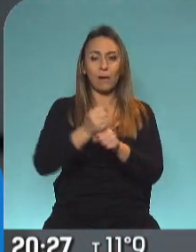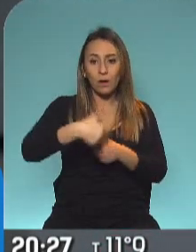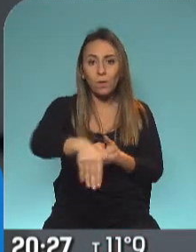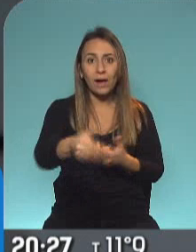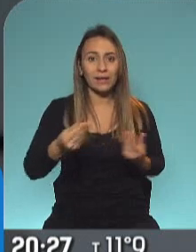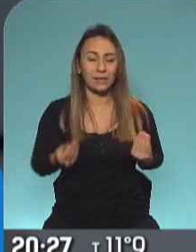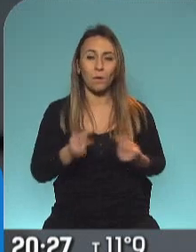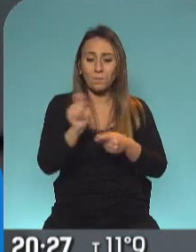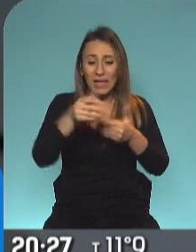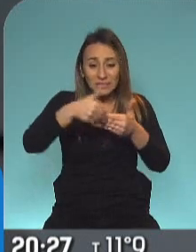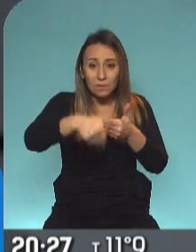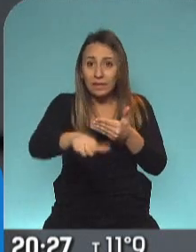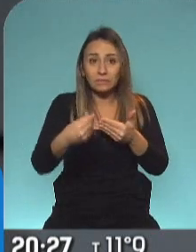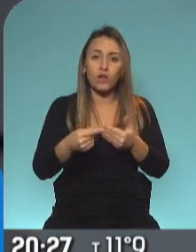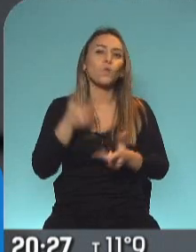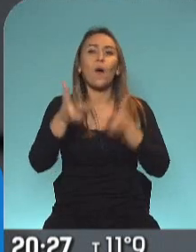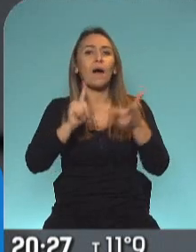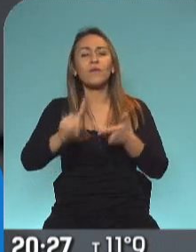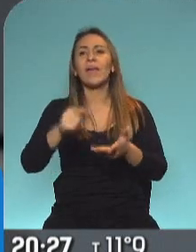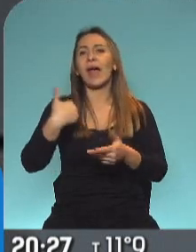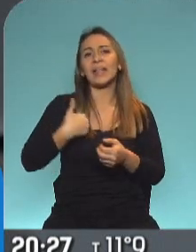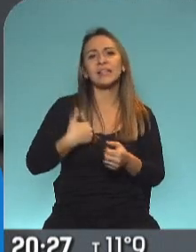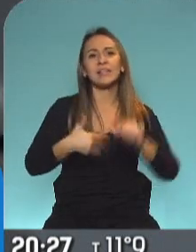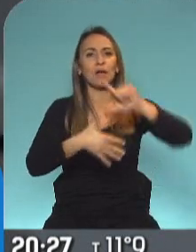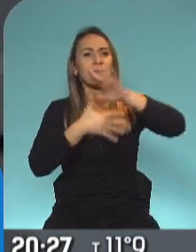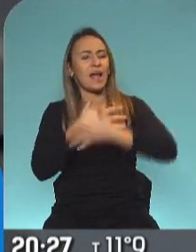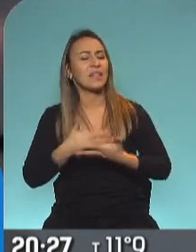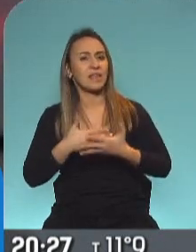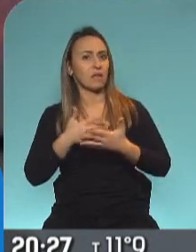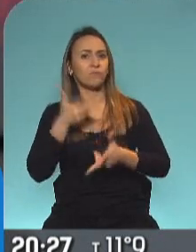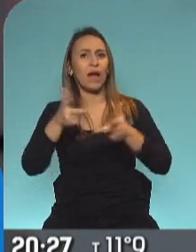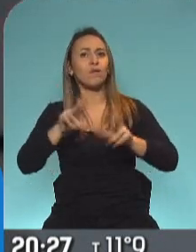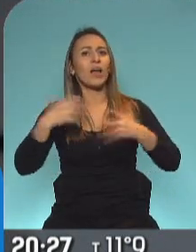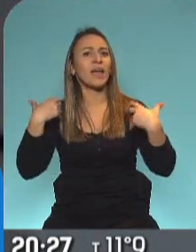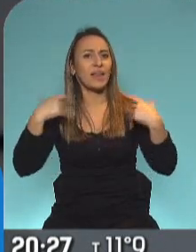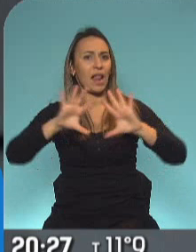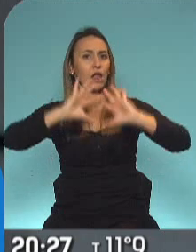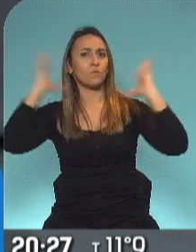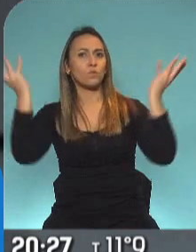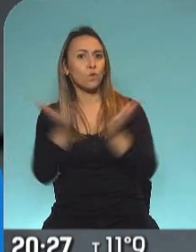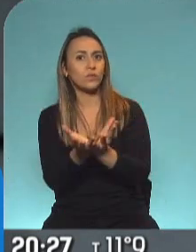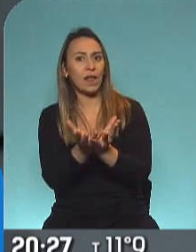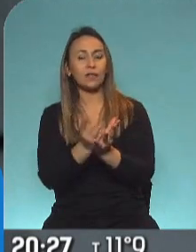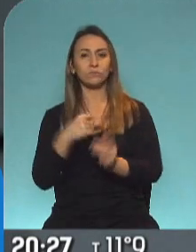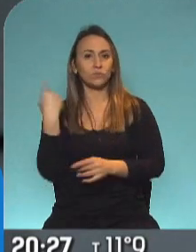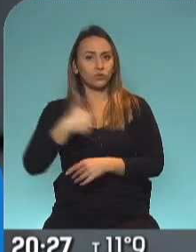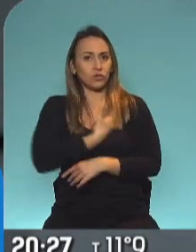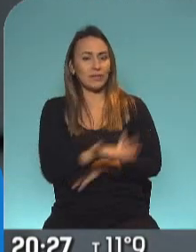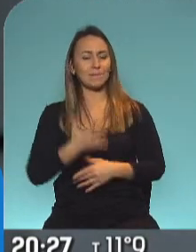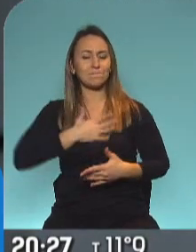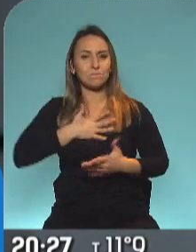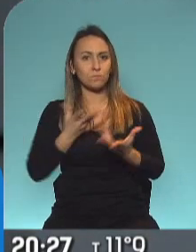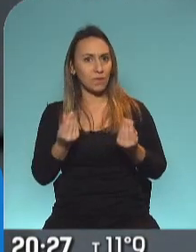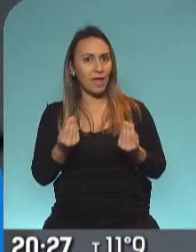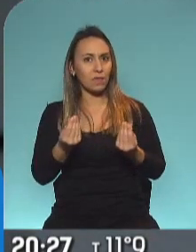meses. No hablo de Argentina, no hablo de América Latina, hablo a escala global. Y esa incertidumbre genera miedo. Y ese miedo genera estas